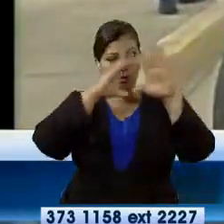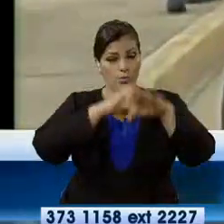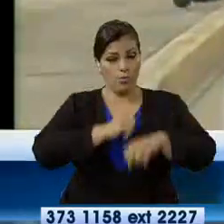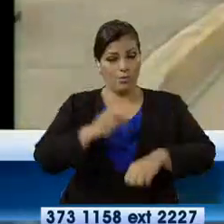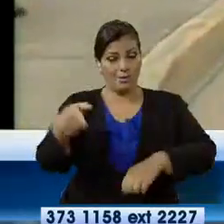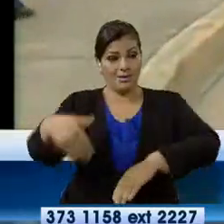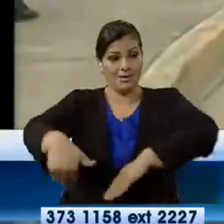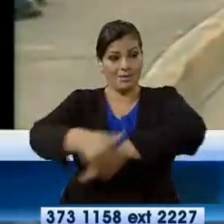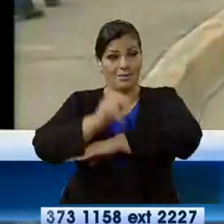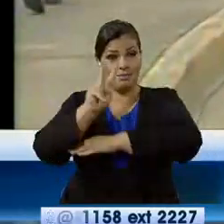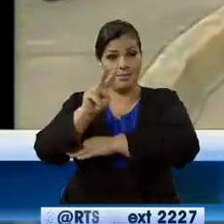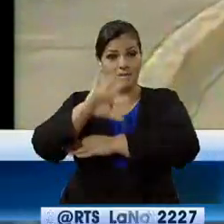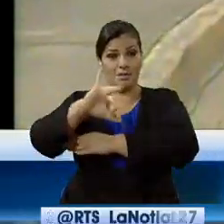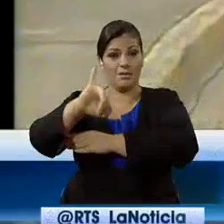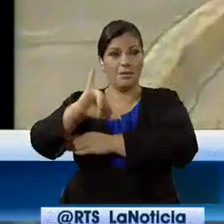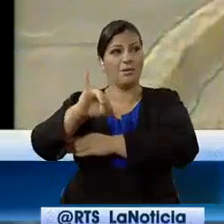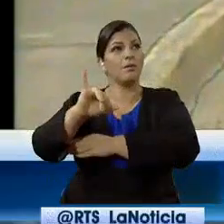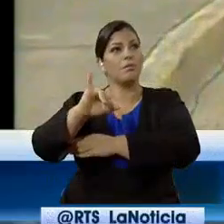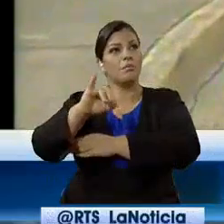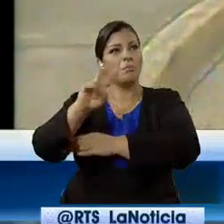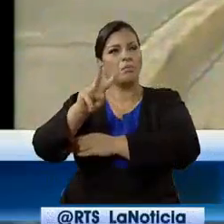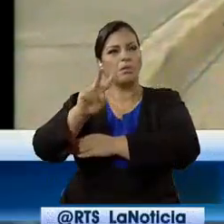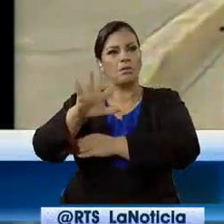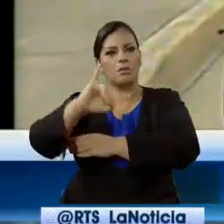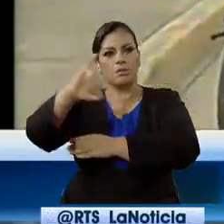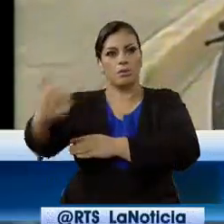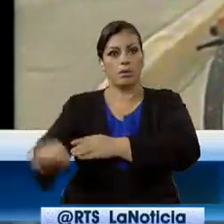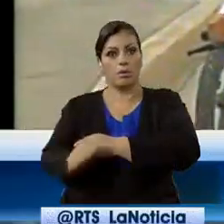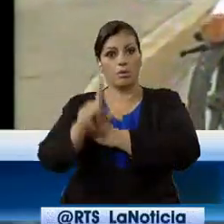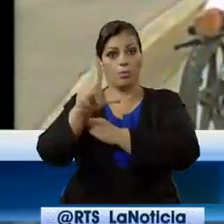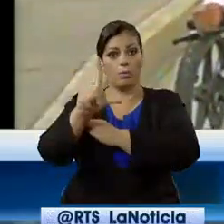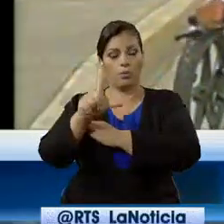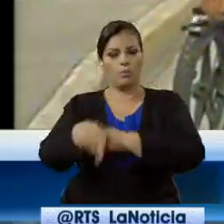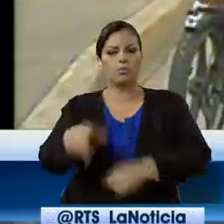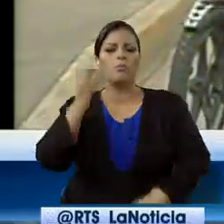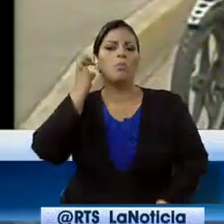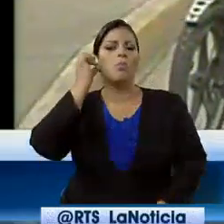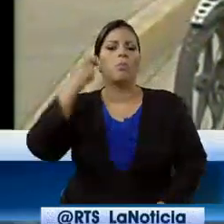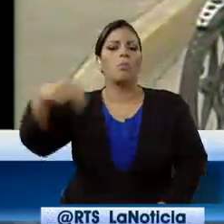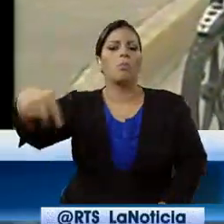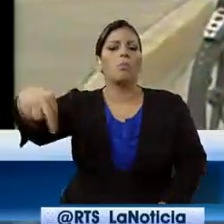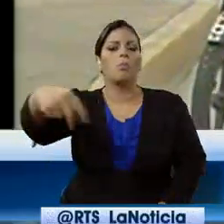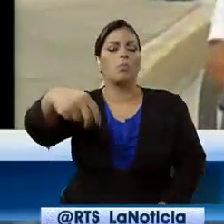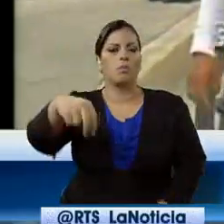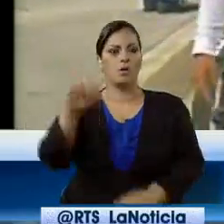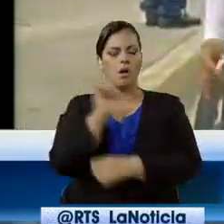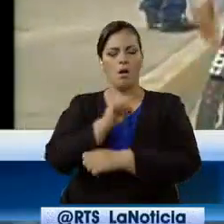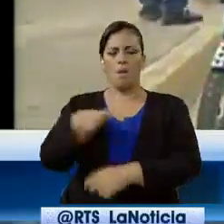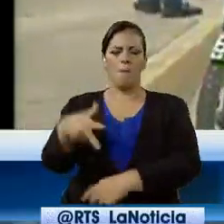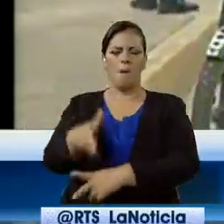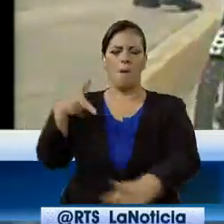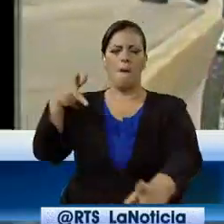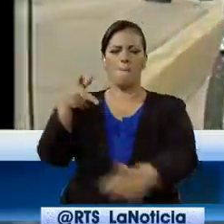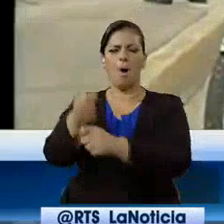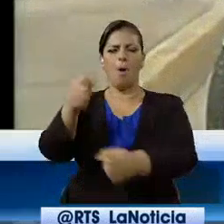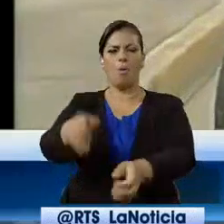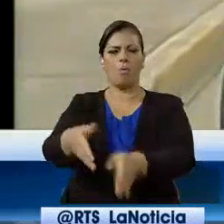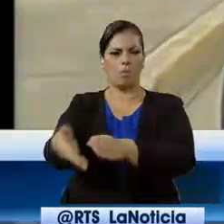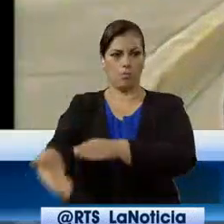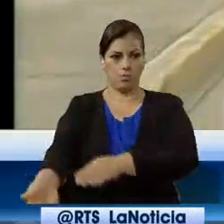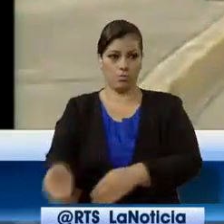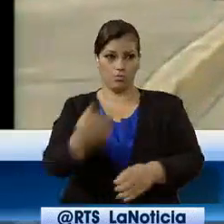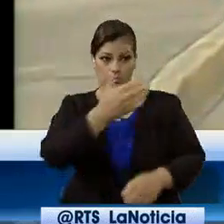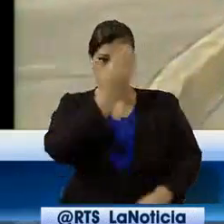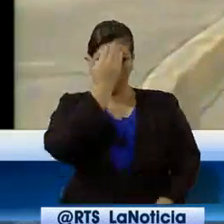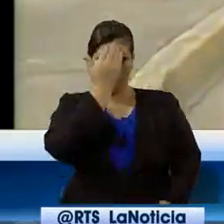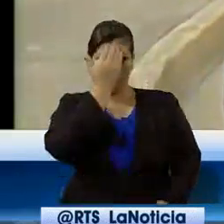de julio a la altura de la Ciudadela Las Tejas. Moradores señalan que por ahí los accidentes son constantes, se solicitan un paso elevado.